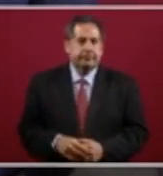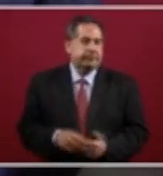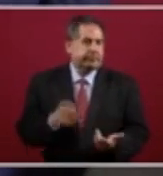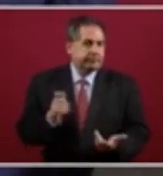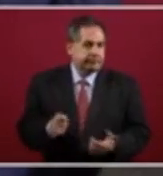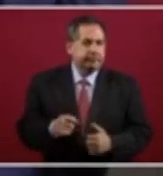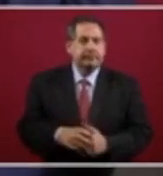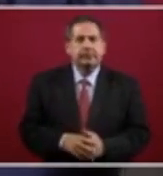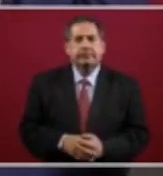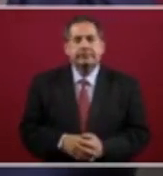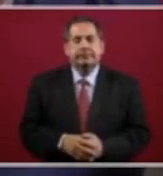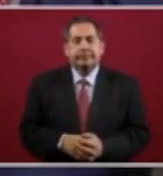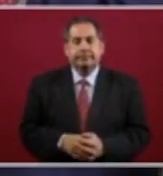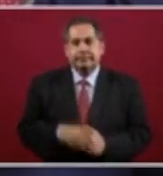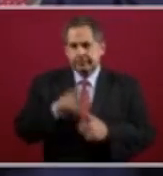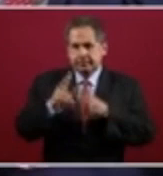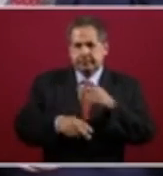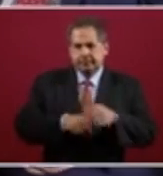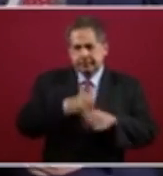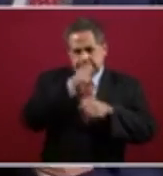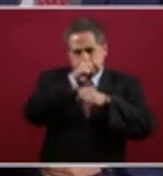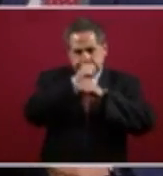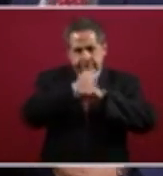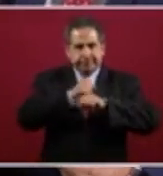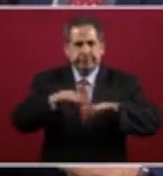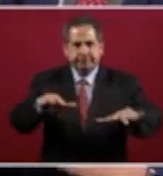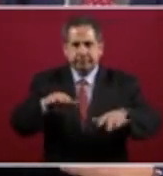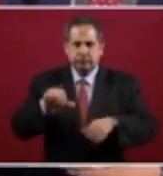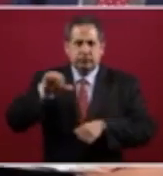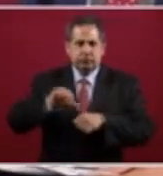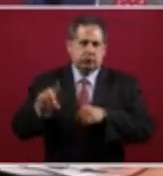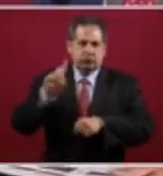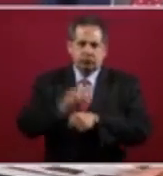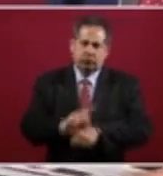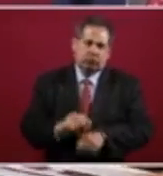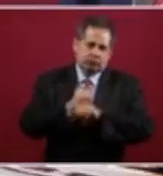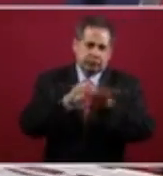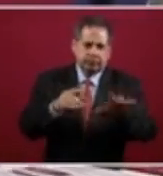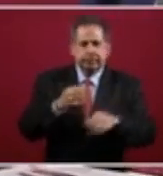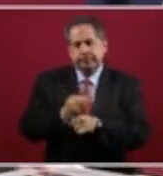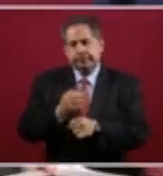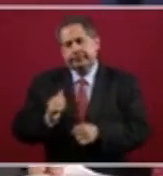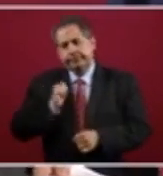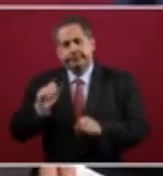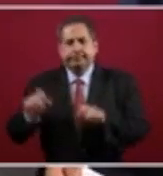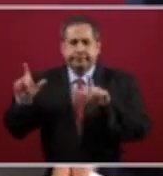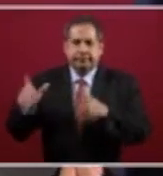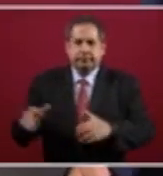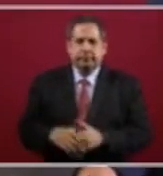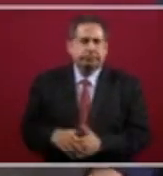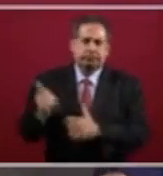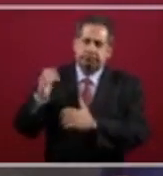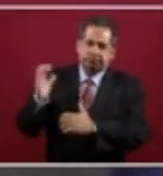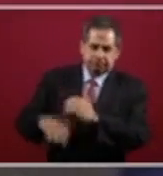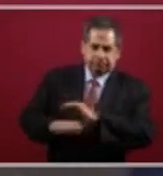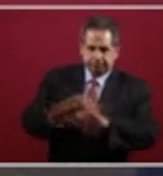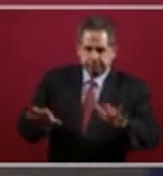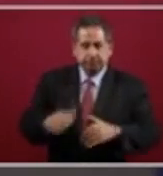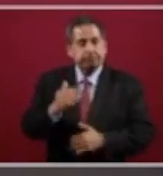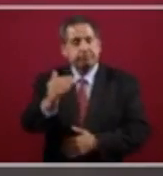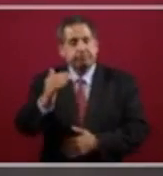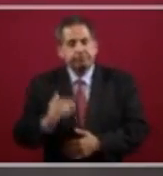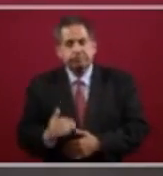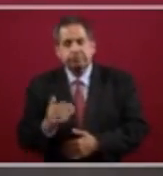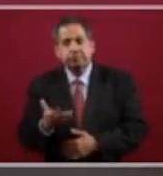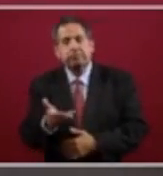a informar el día de hoy, pero aprovechando. Bueno, terminamos con esto. Vamos